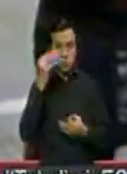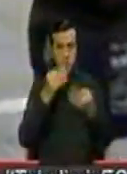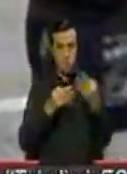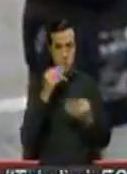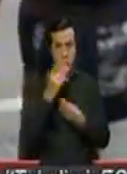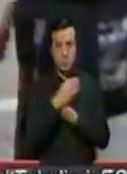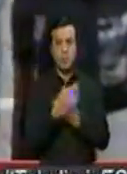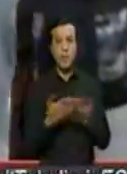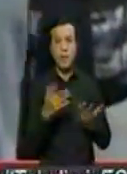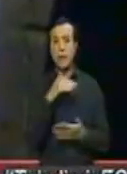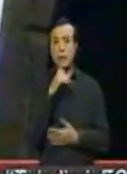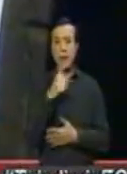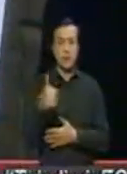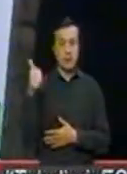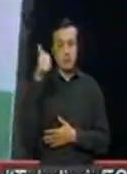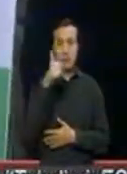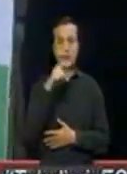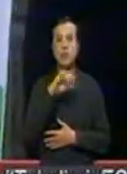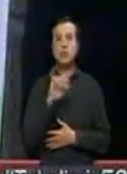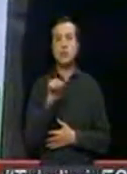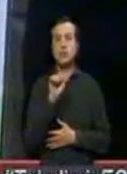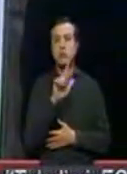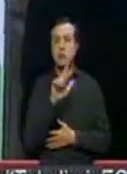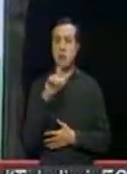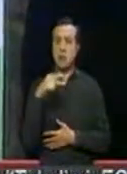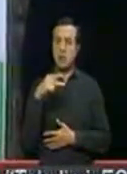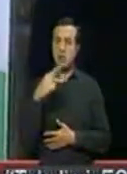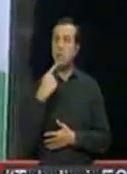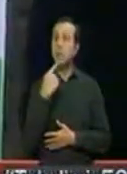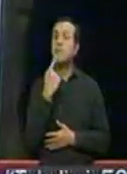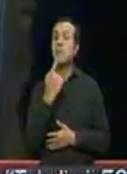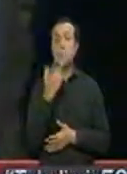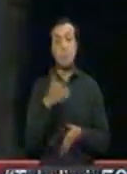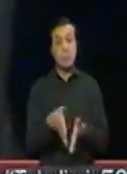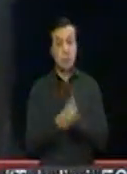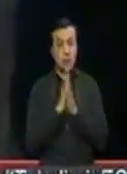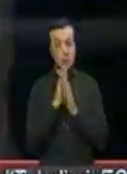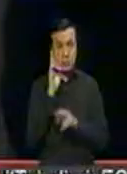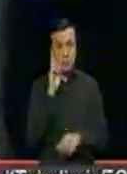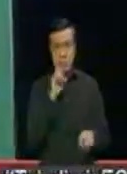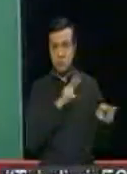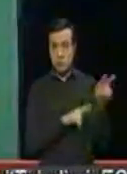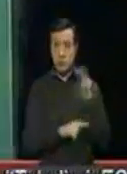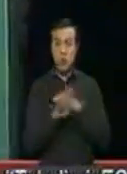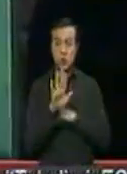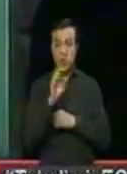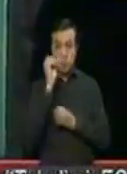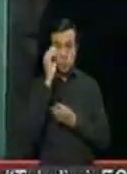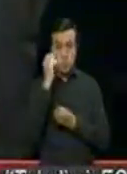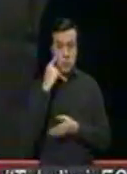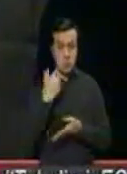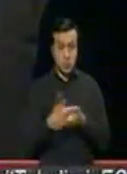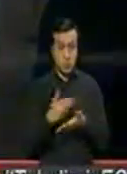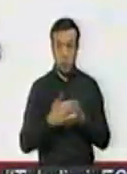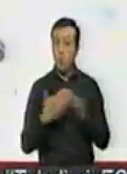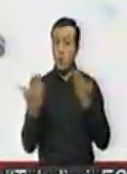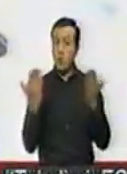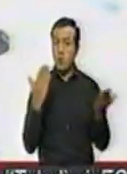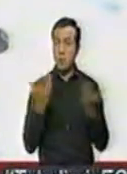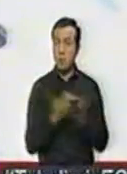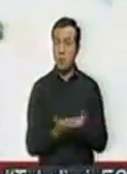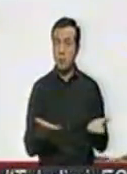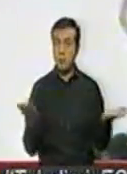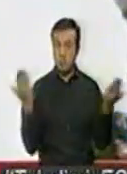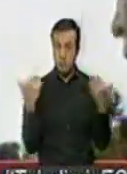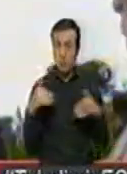Judicatura que presidía Yalc. Piden que se investigue presuntas irregularidades que constan en dicho informe y se contraste con la información que